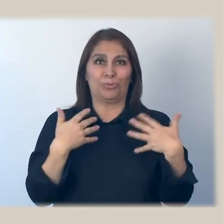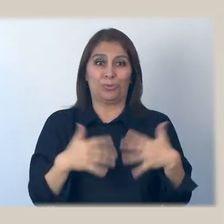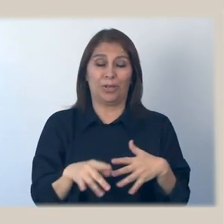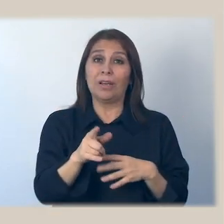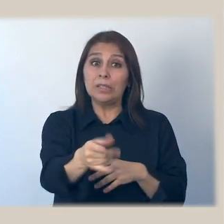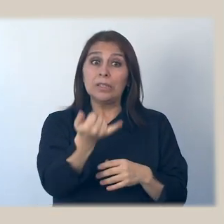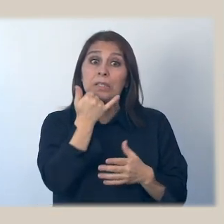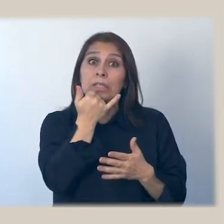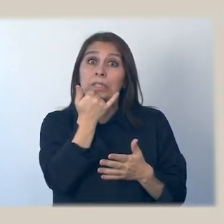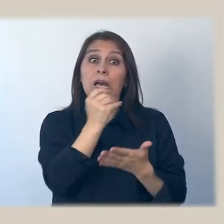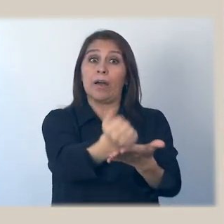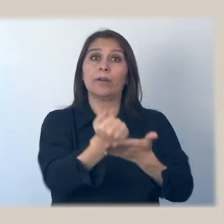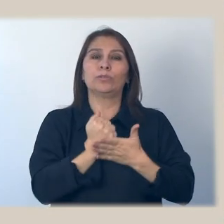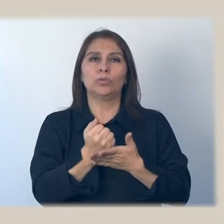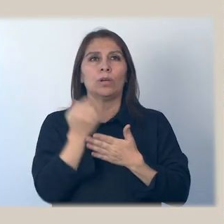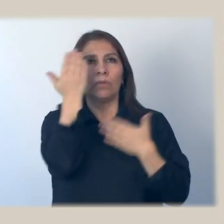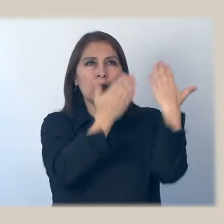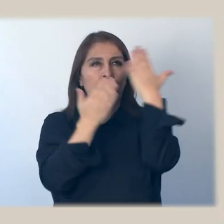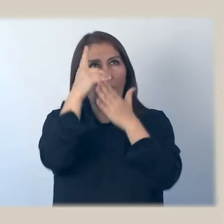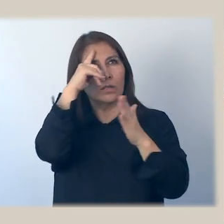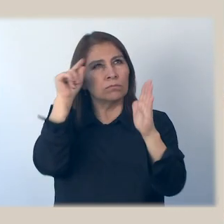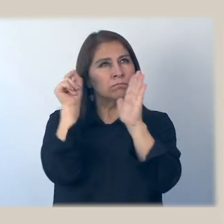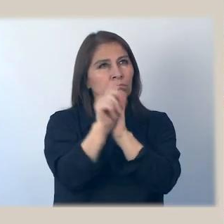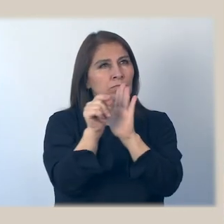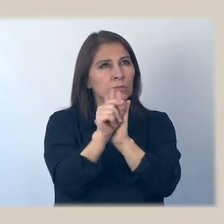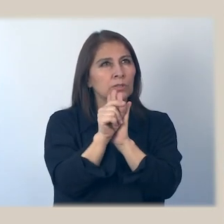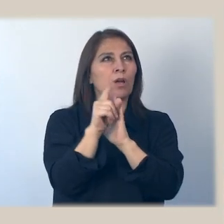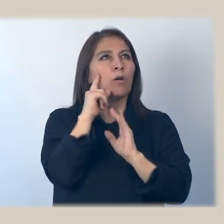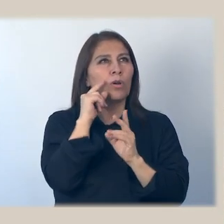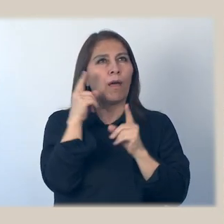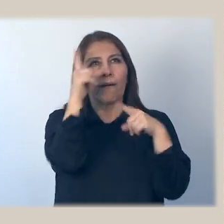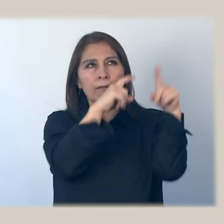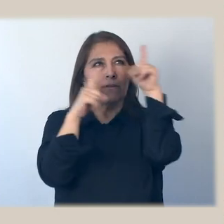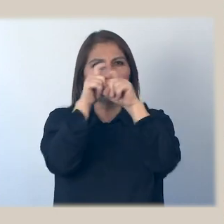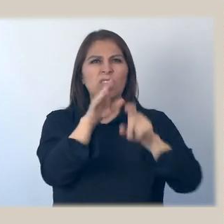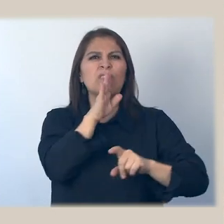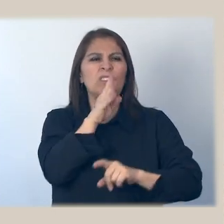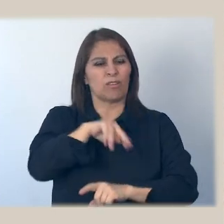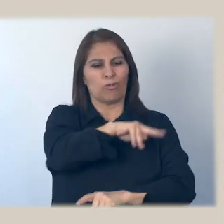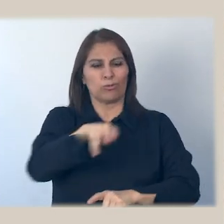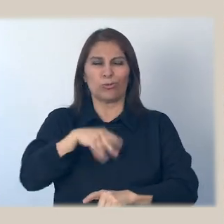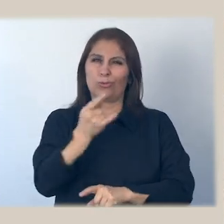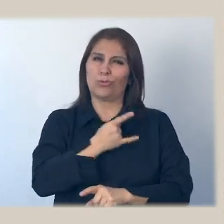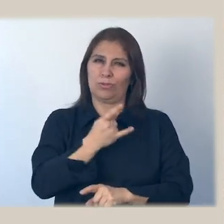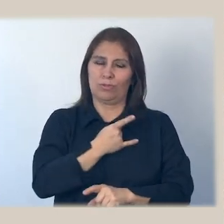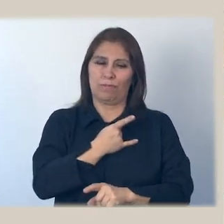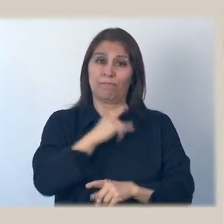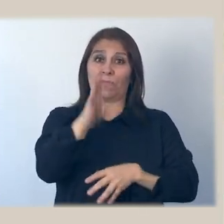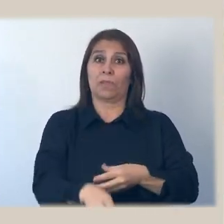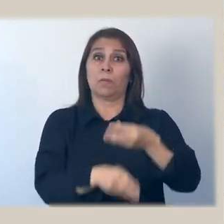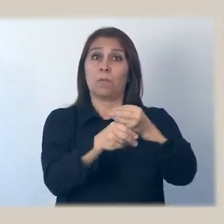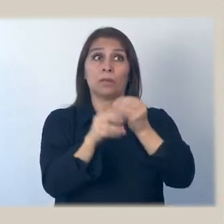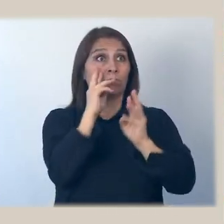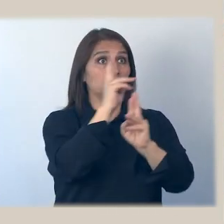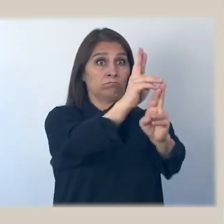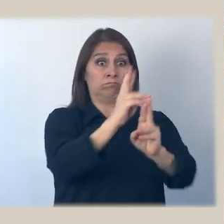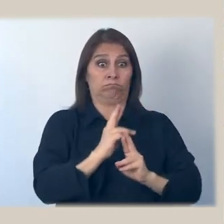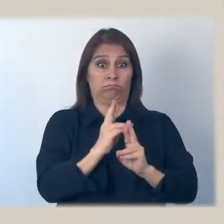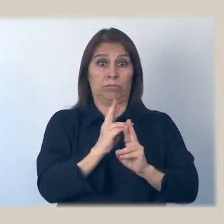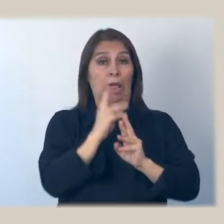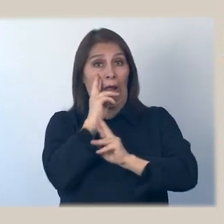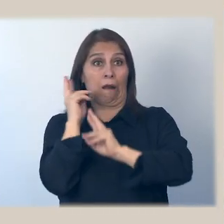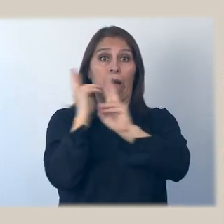análisis crítico y una reflexión permanente acerca de lo que somos, pero también el reconocimiento de aquellos elementos que